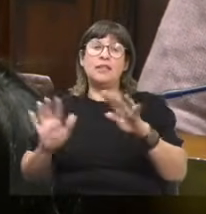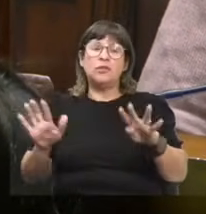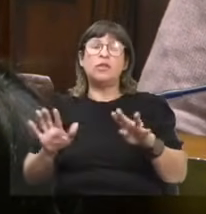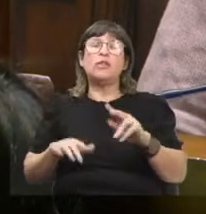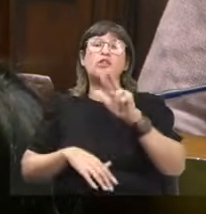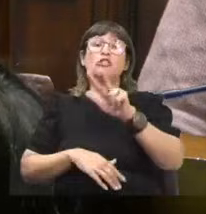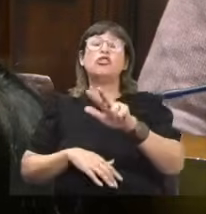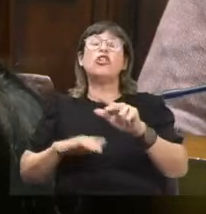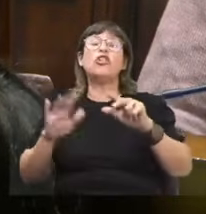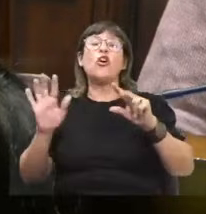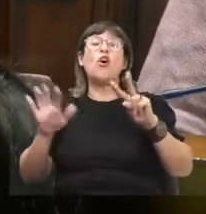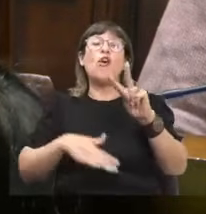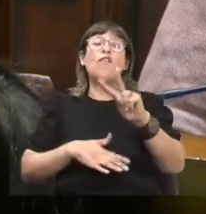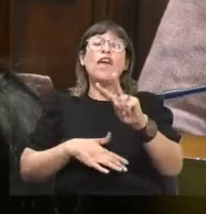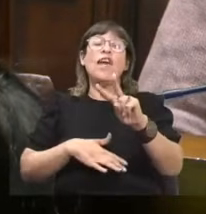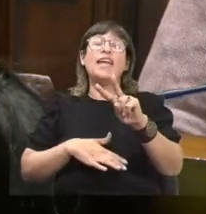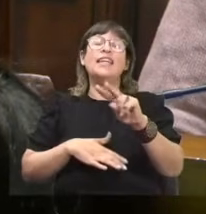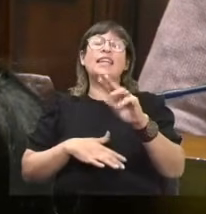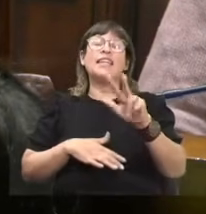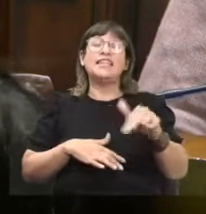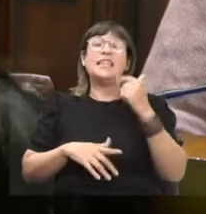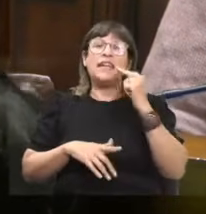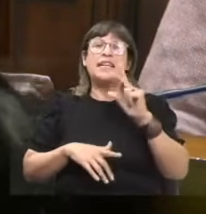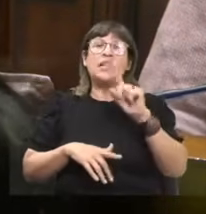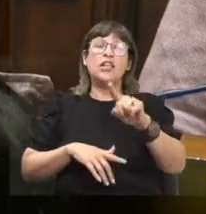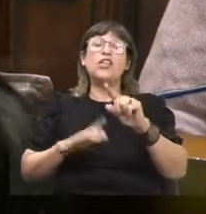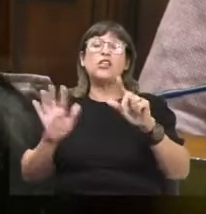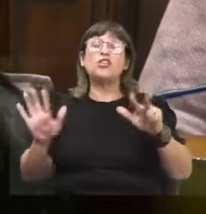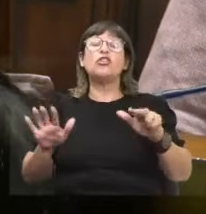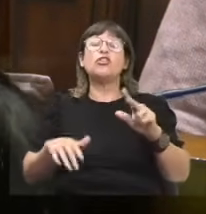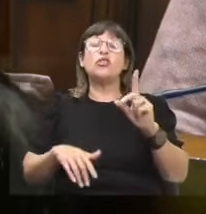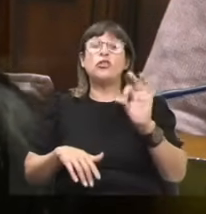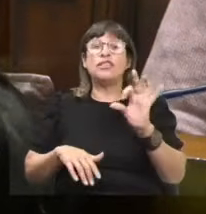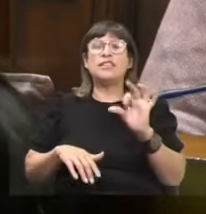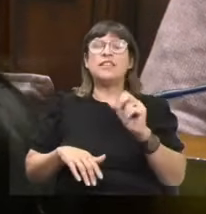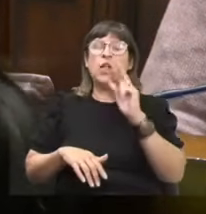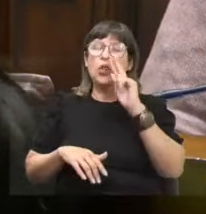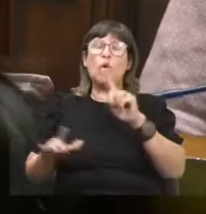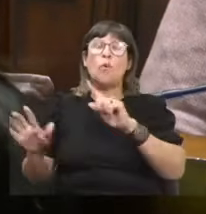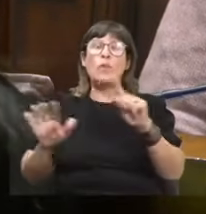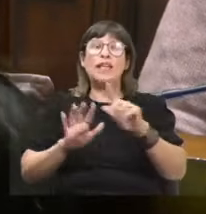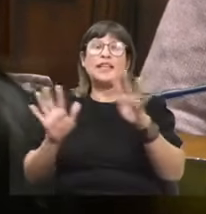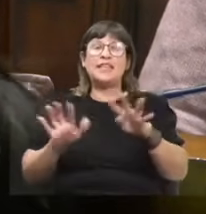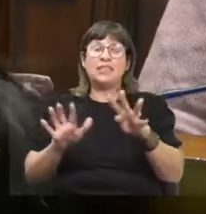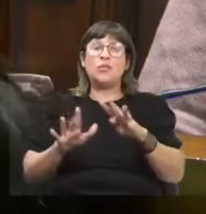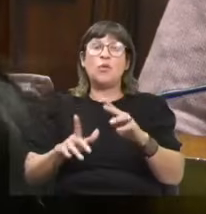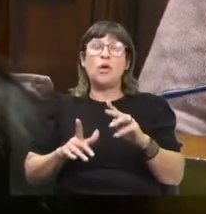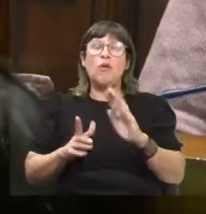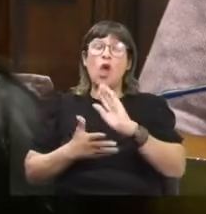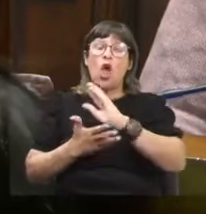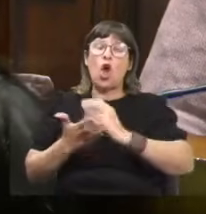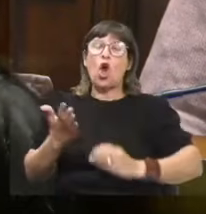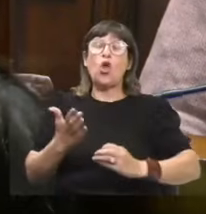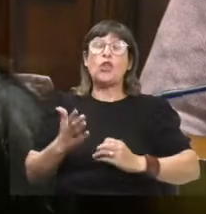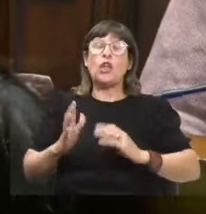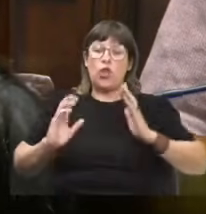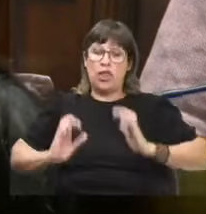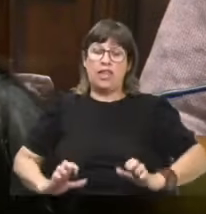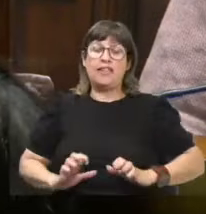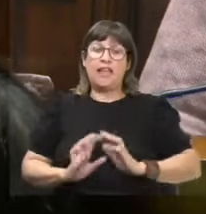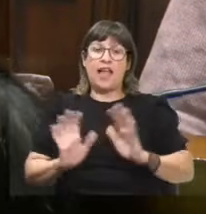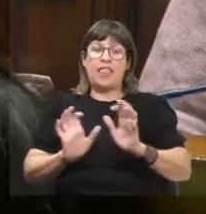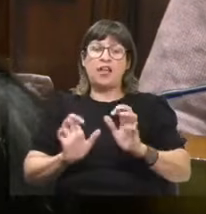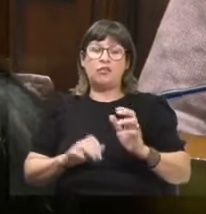19.823 del 18 de septiembre del 2019, Código de Ética de la Función Pública y